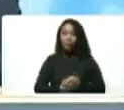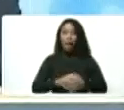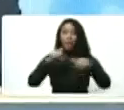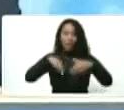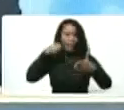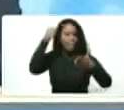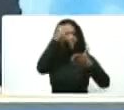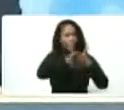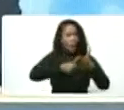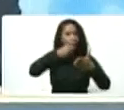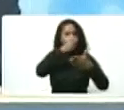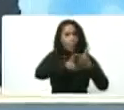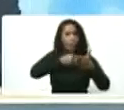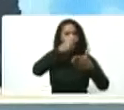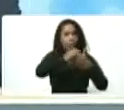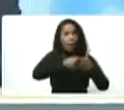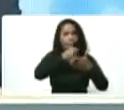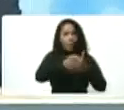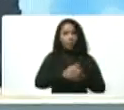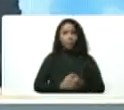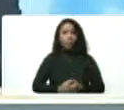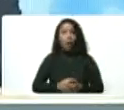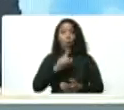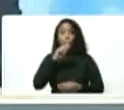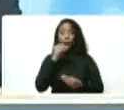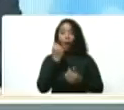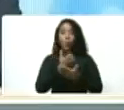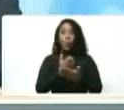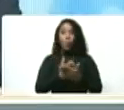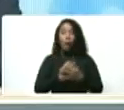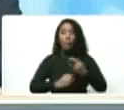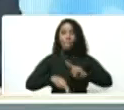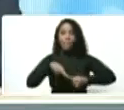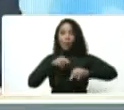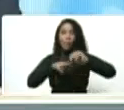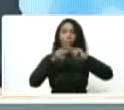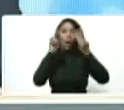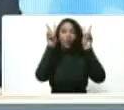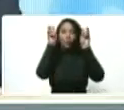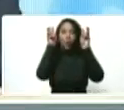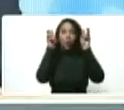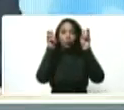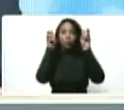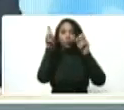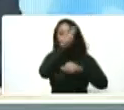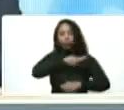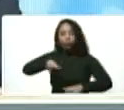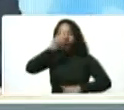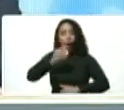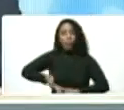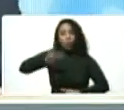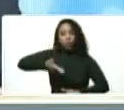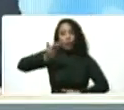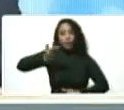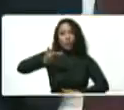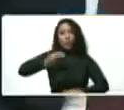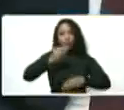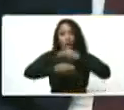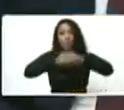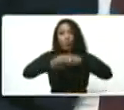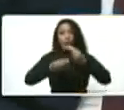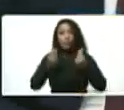empeño. Una economía que construya nuevos circuitos virtuosos de generación de